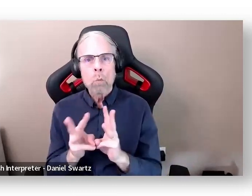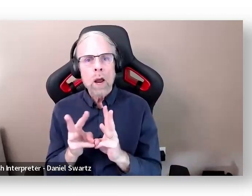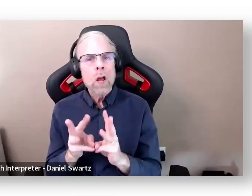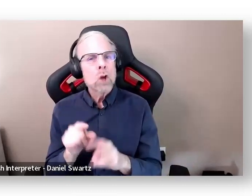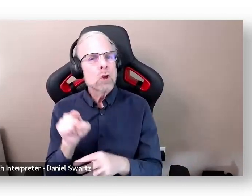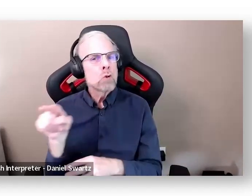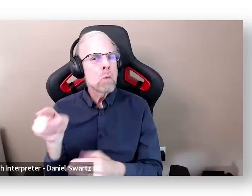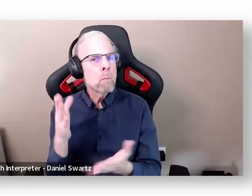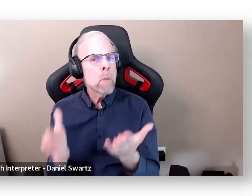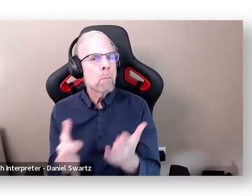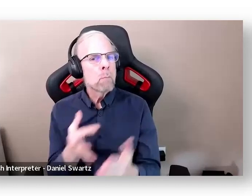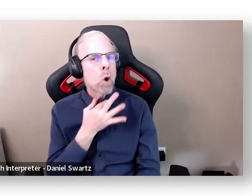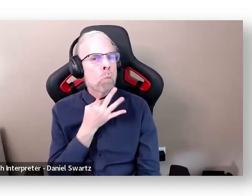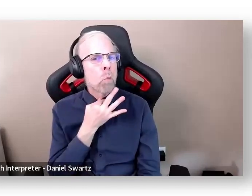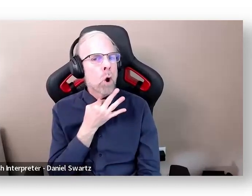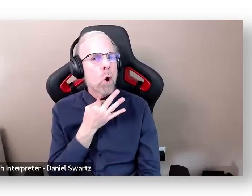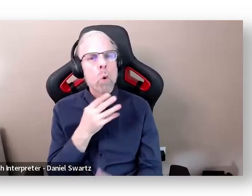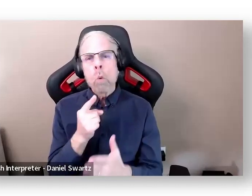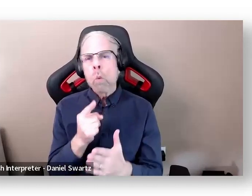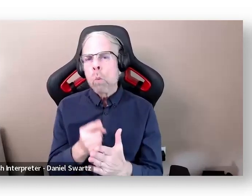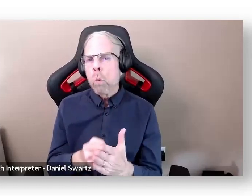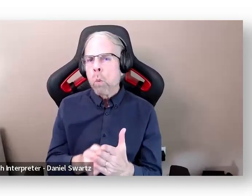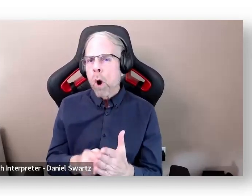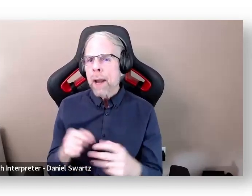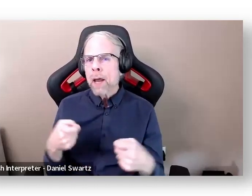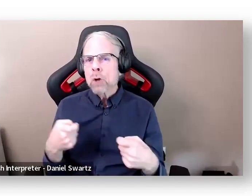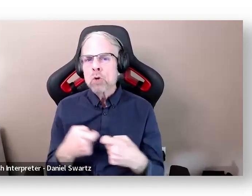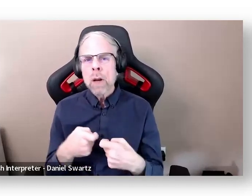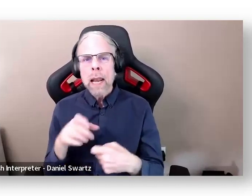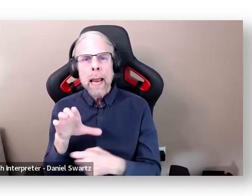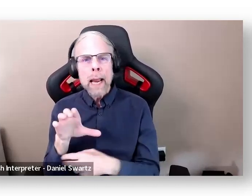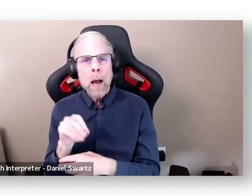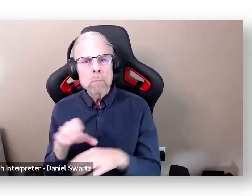es el suministro está verificando o monitoreando